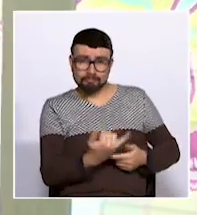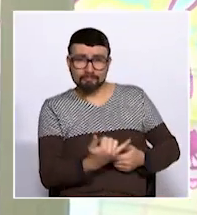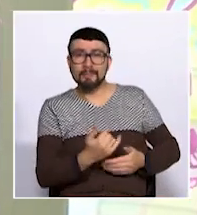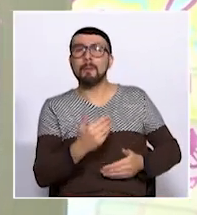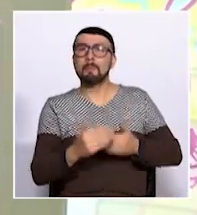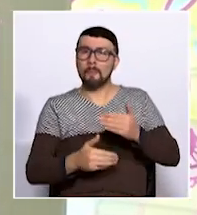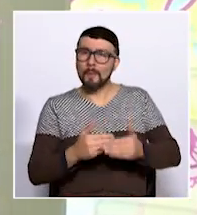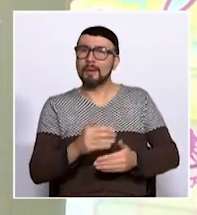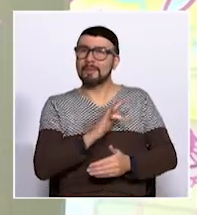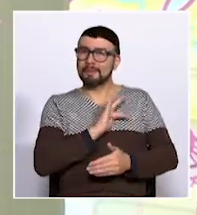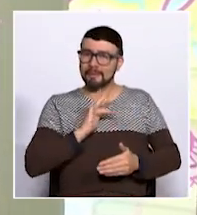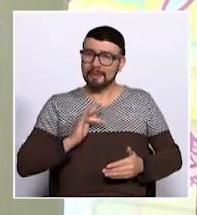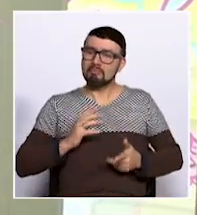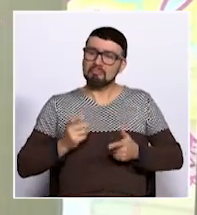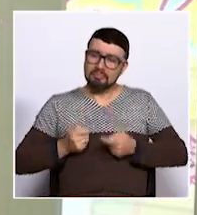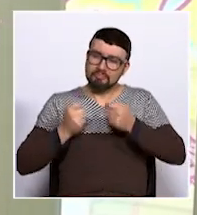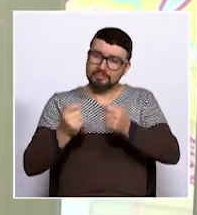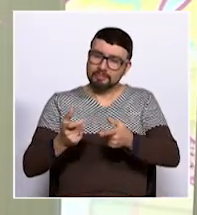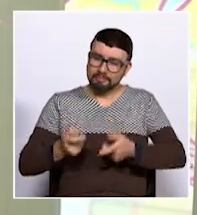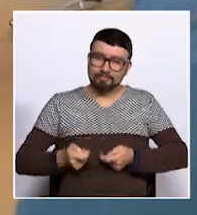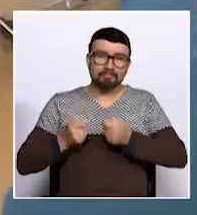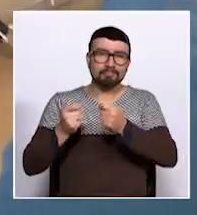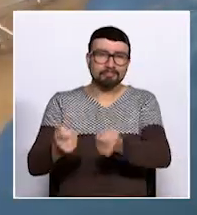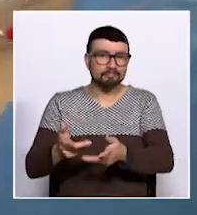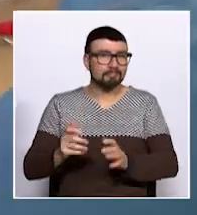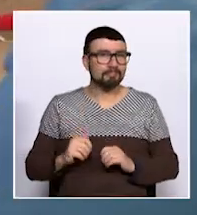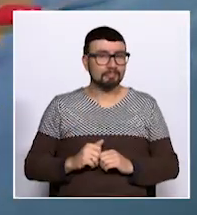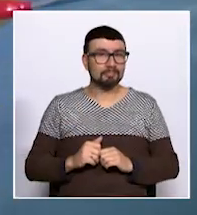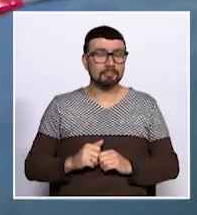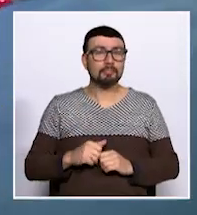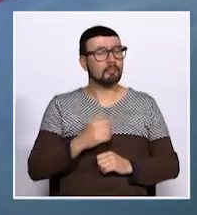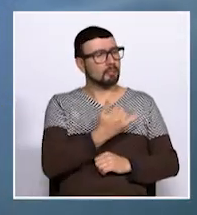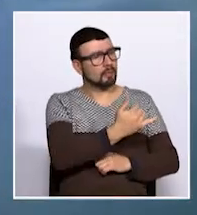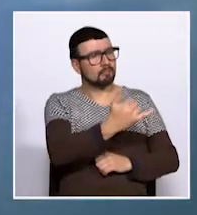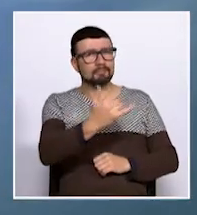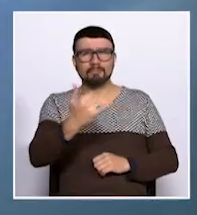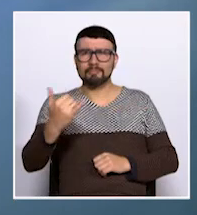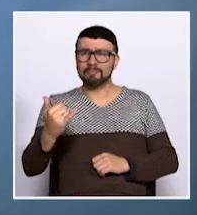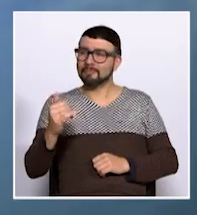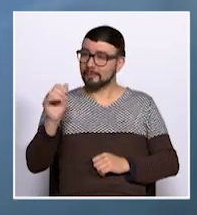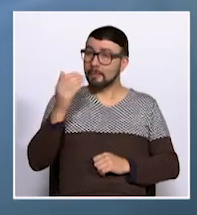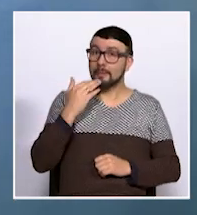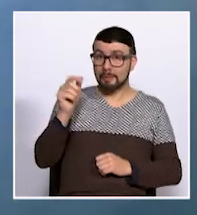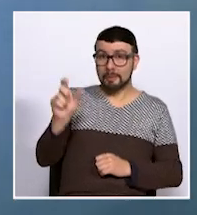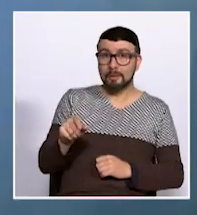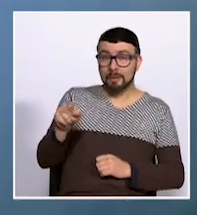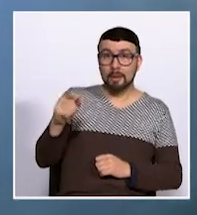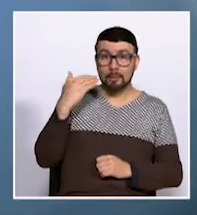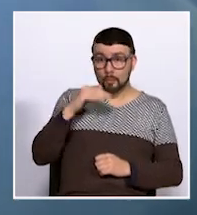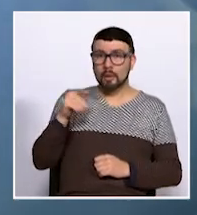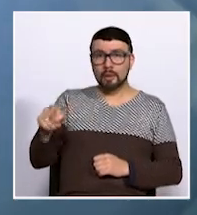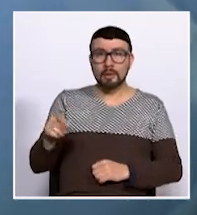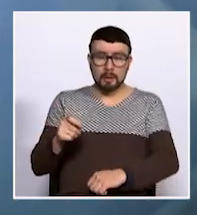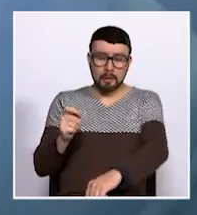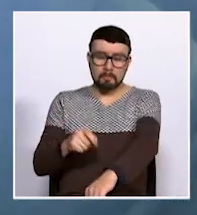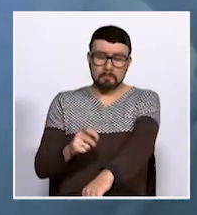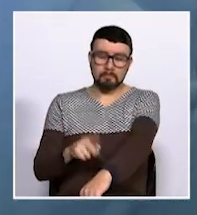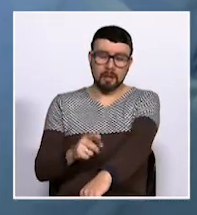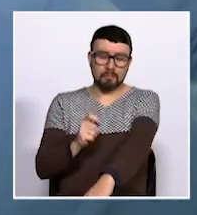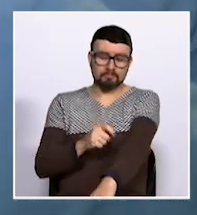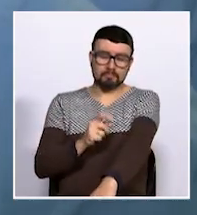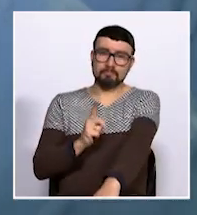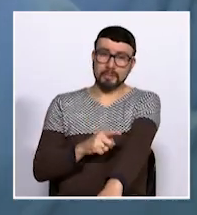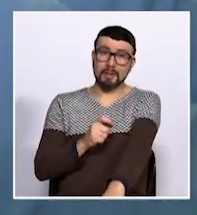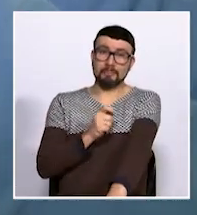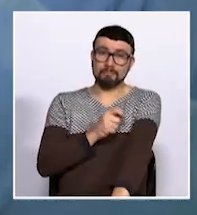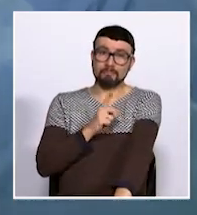también va acompañado con lo que estamos viendo aquí, con nuestra paciente, y es la acupuntura y la